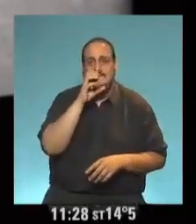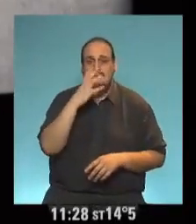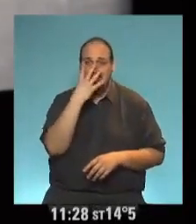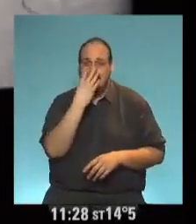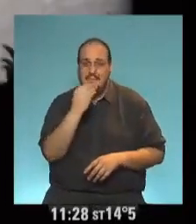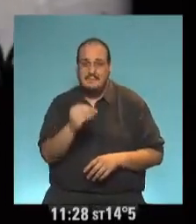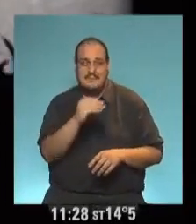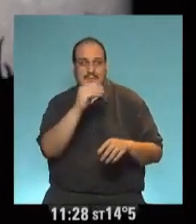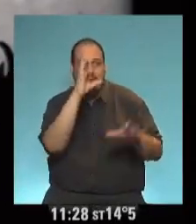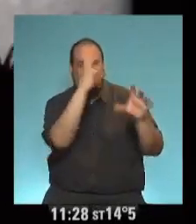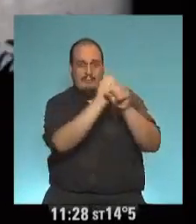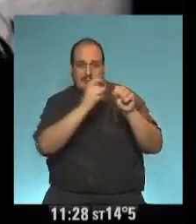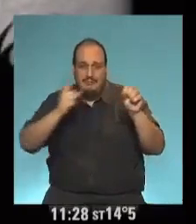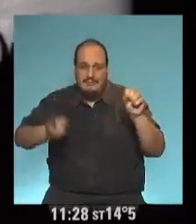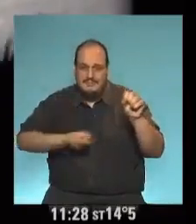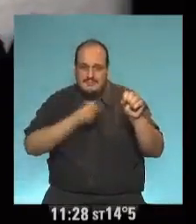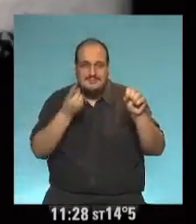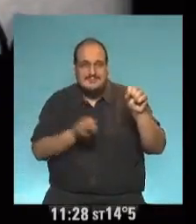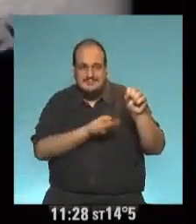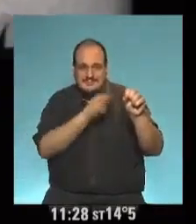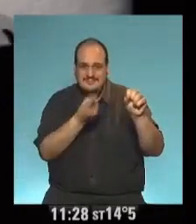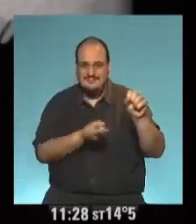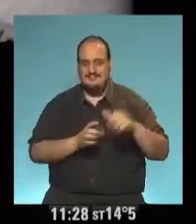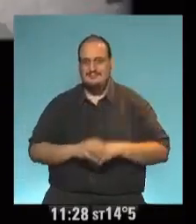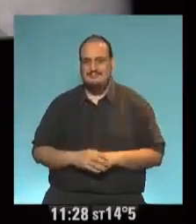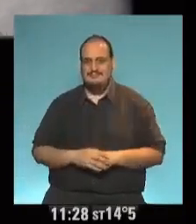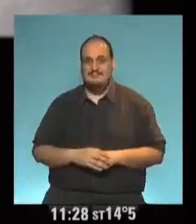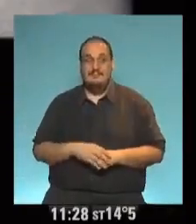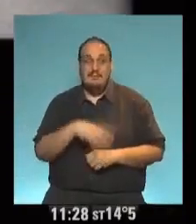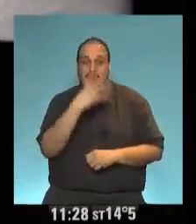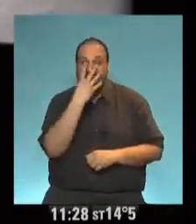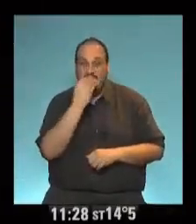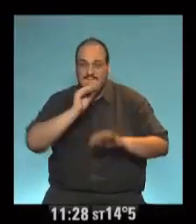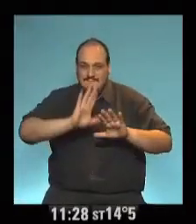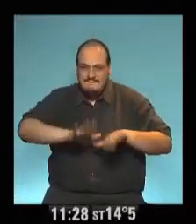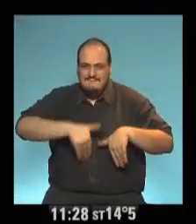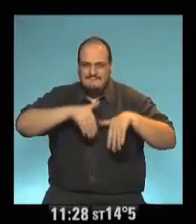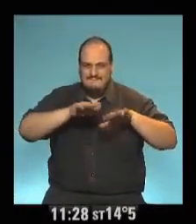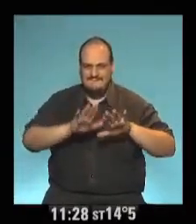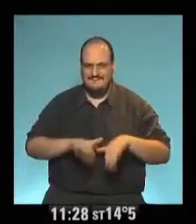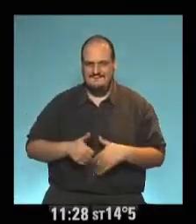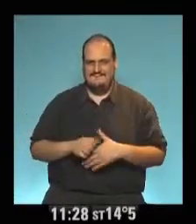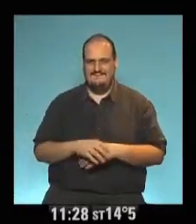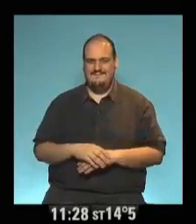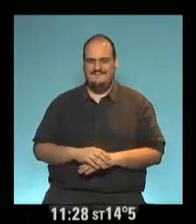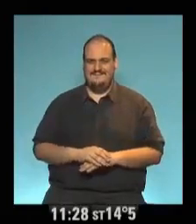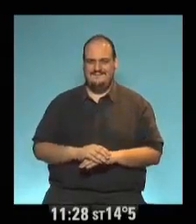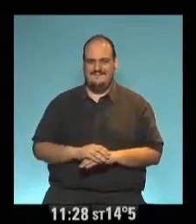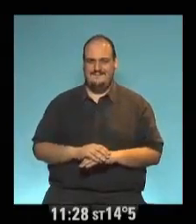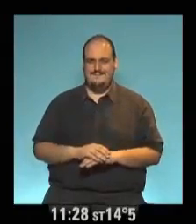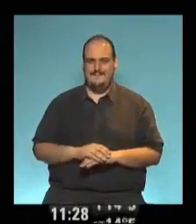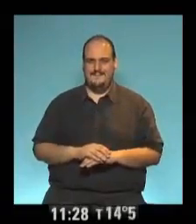las sombras. Doña persigue las sombras.